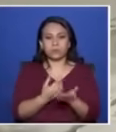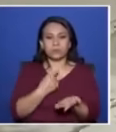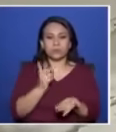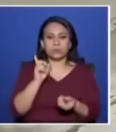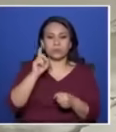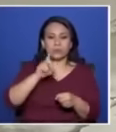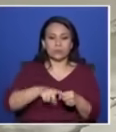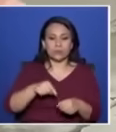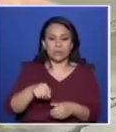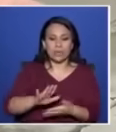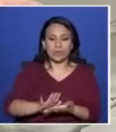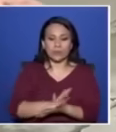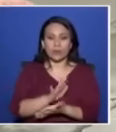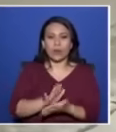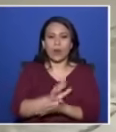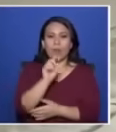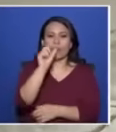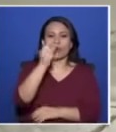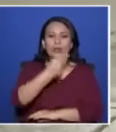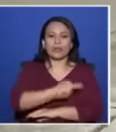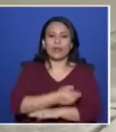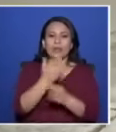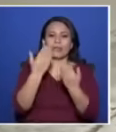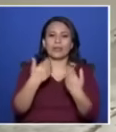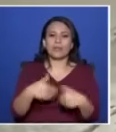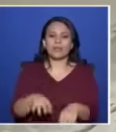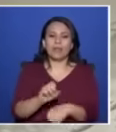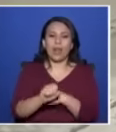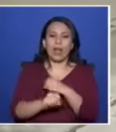unidades educativas a pocos días de terminar el año lectivo.